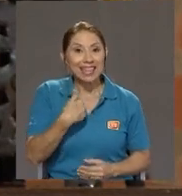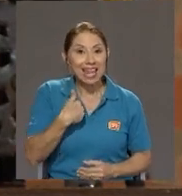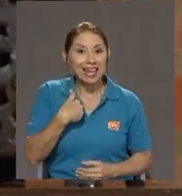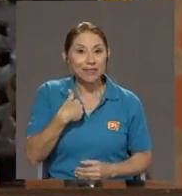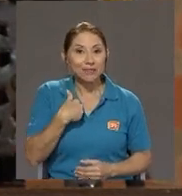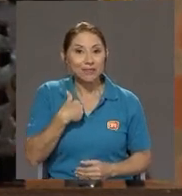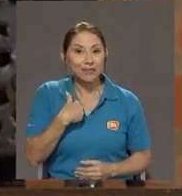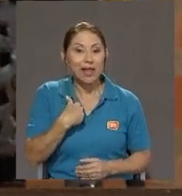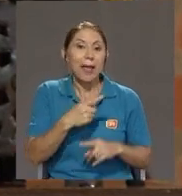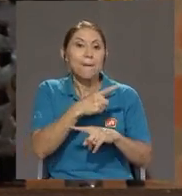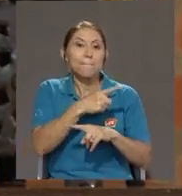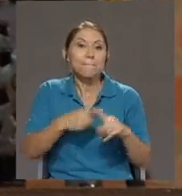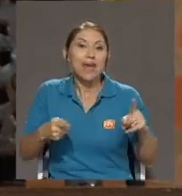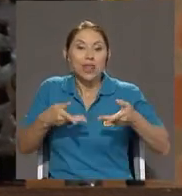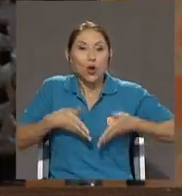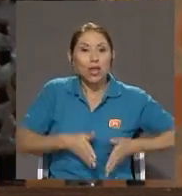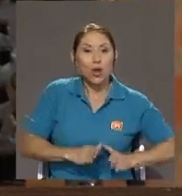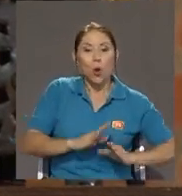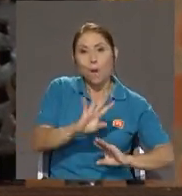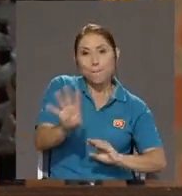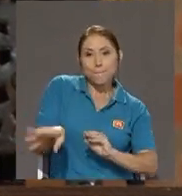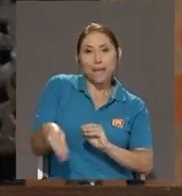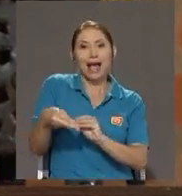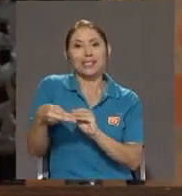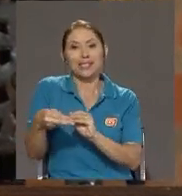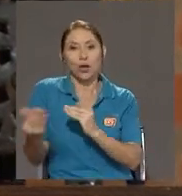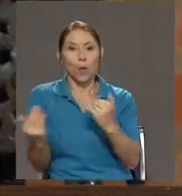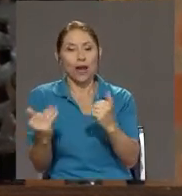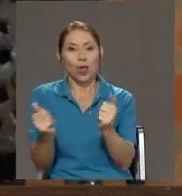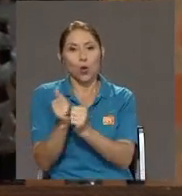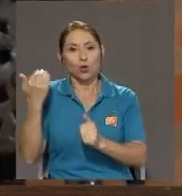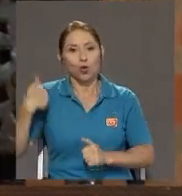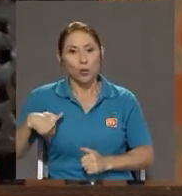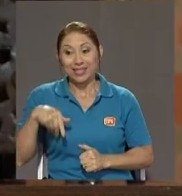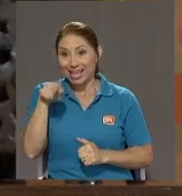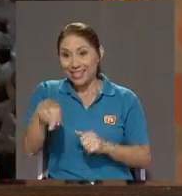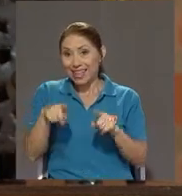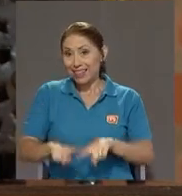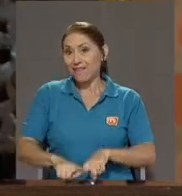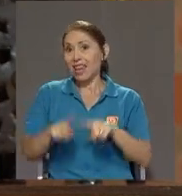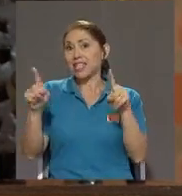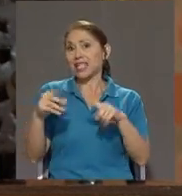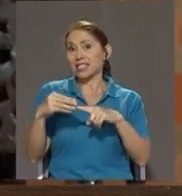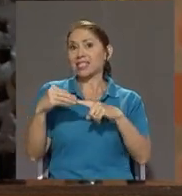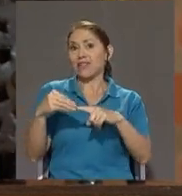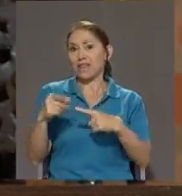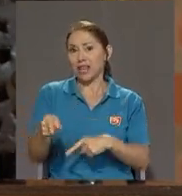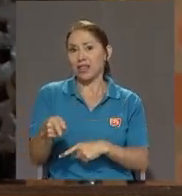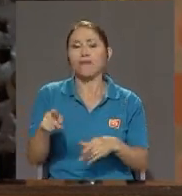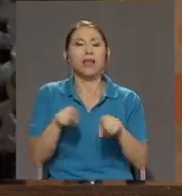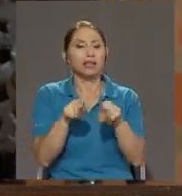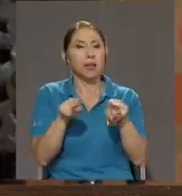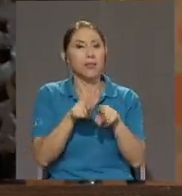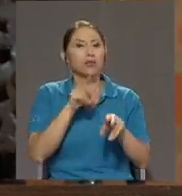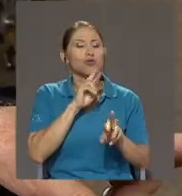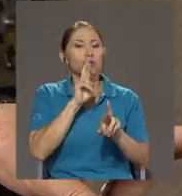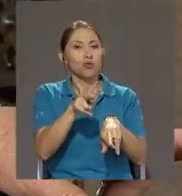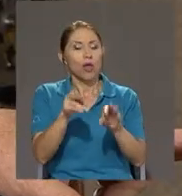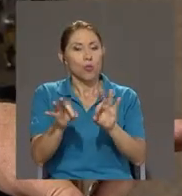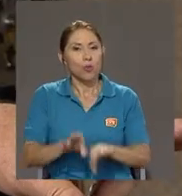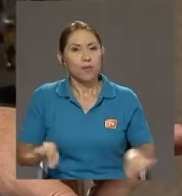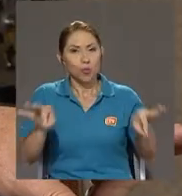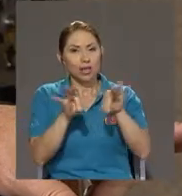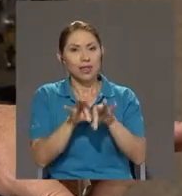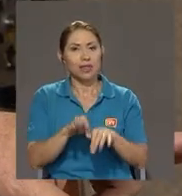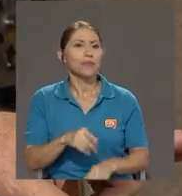medio hijo más que los hombres, ¿verdad? Y esa diferencia es significativa, entonces ese también es un resultado muy importante. Por cierto, ya que usted